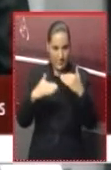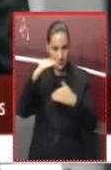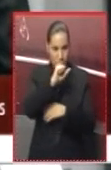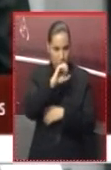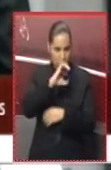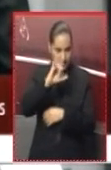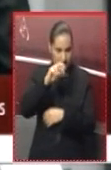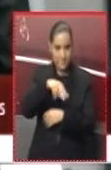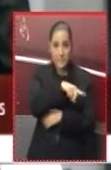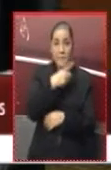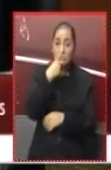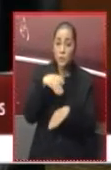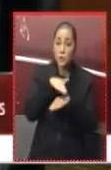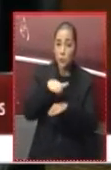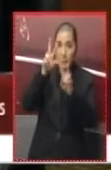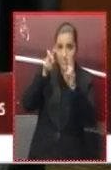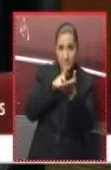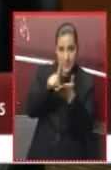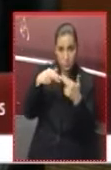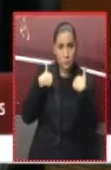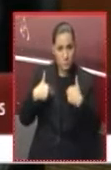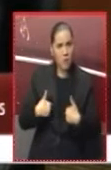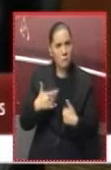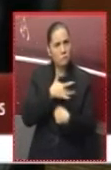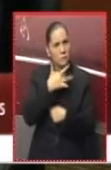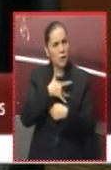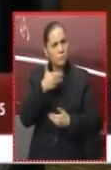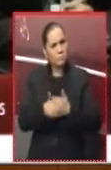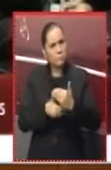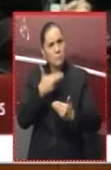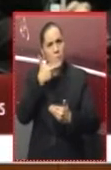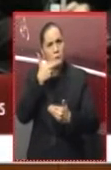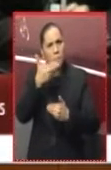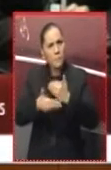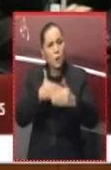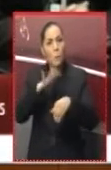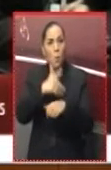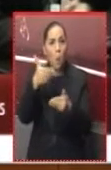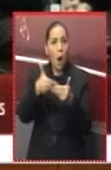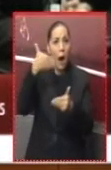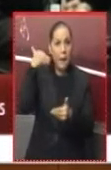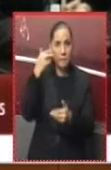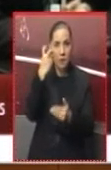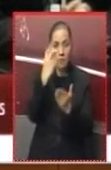se ha avanzado gracias a que se ha roto con el sistema rígido de interpretación.